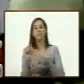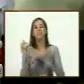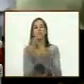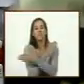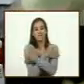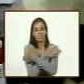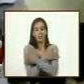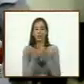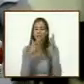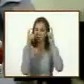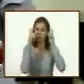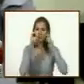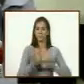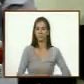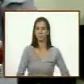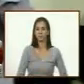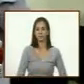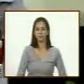venezolano.